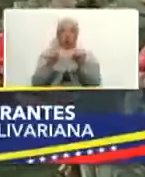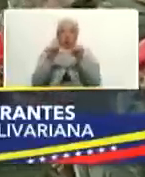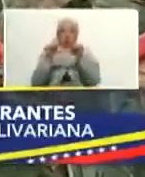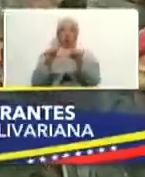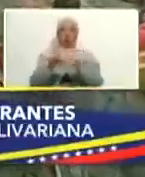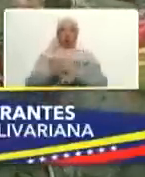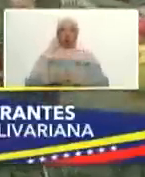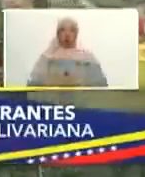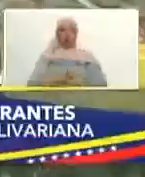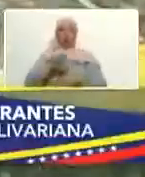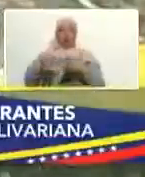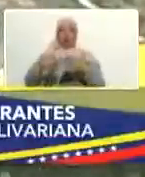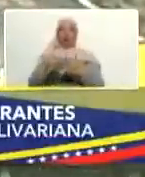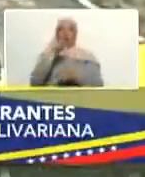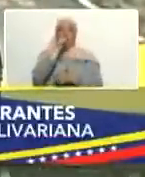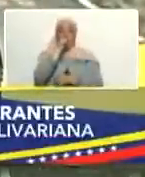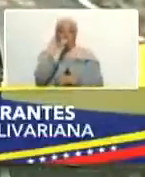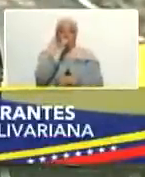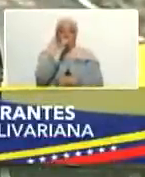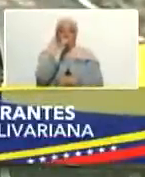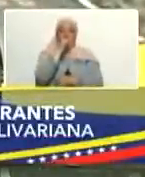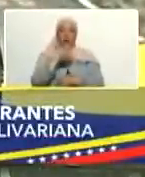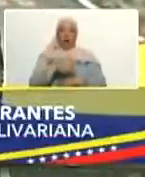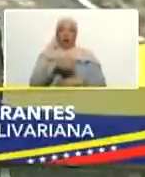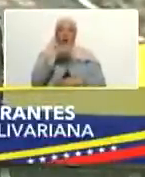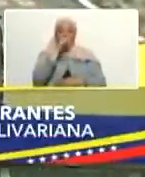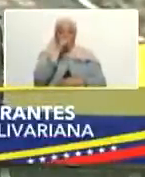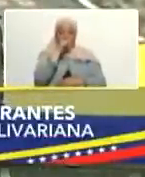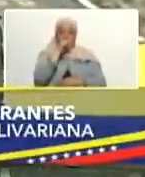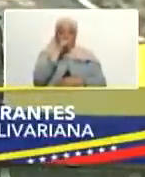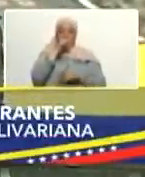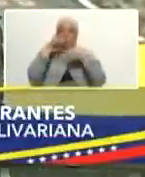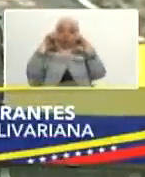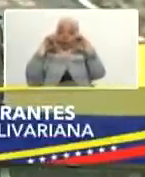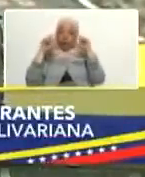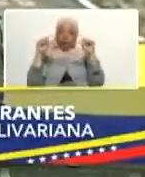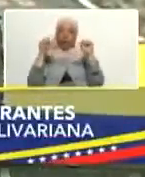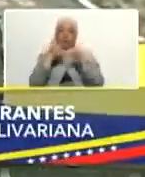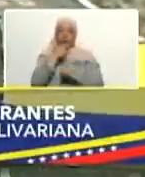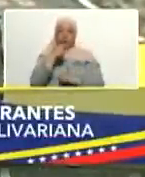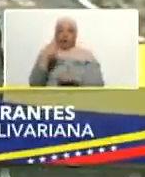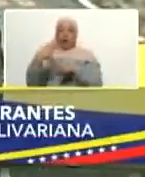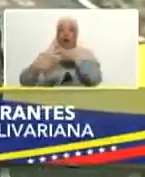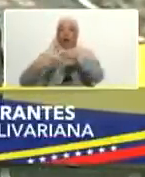todo que usted ha llamado sabiamente, mi comandante en jefe, las fases de la